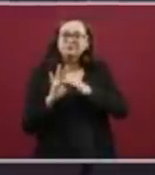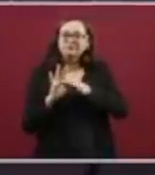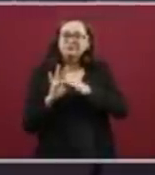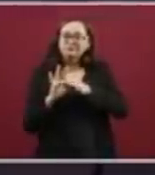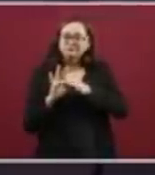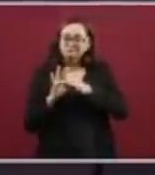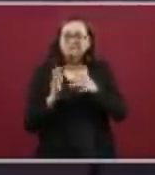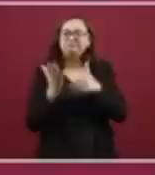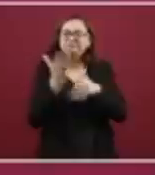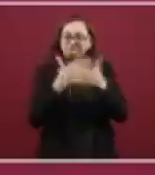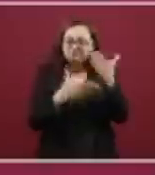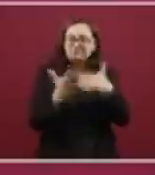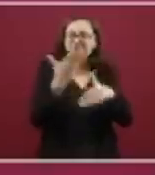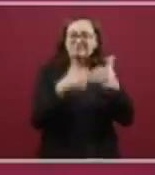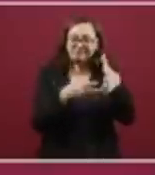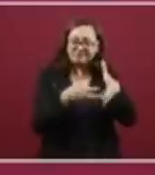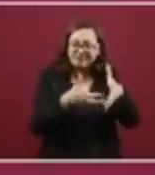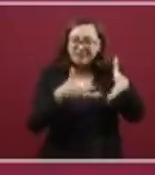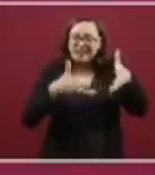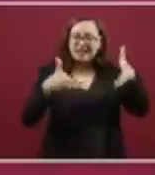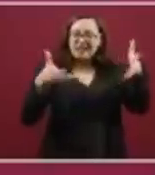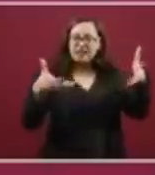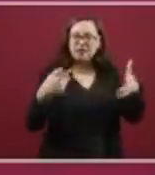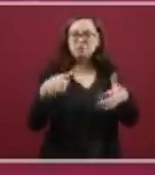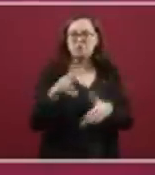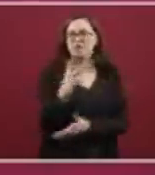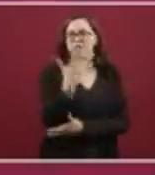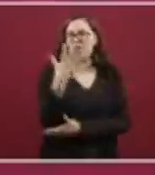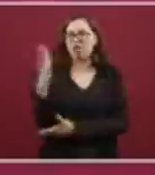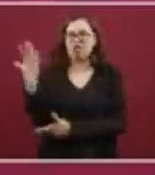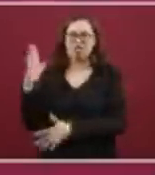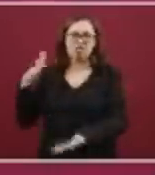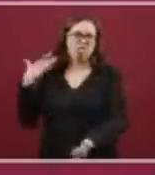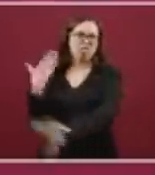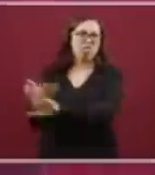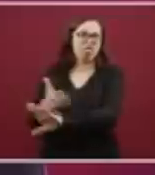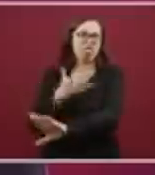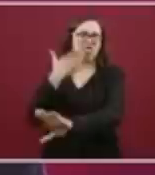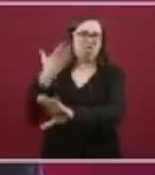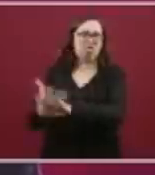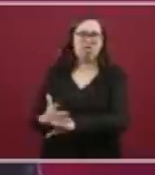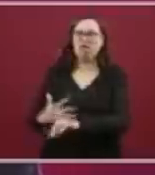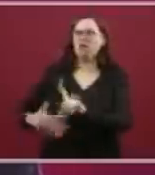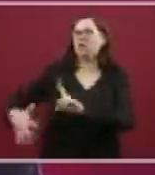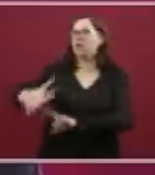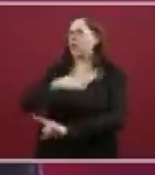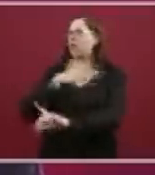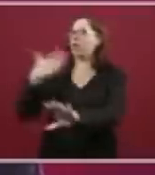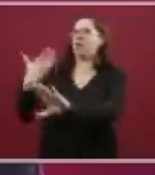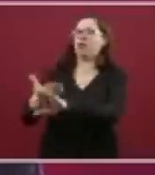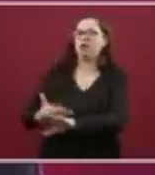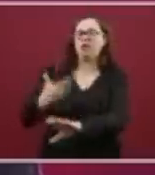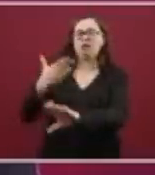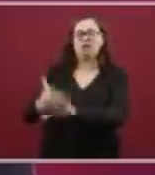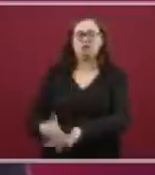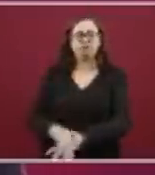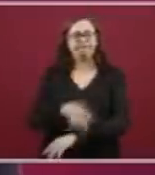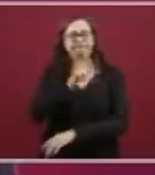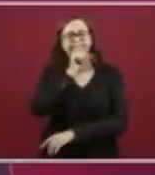haber empleos, pero al mismo tiempo no se destruye, que no se destruya el territorio.